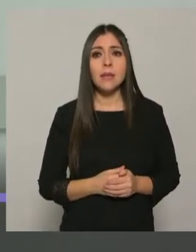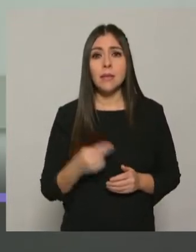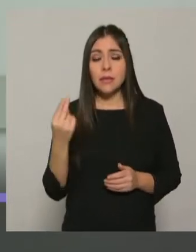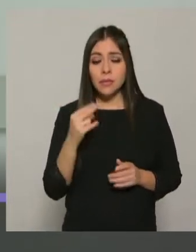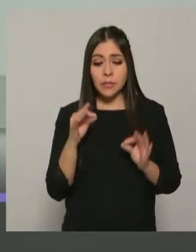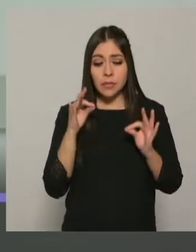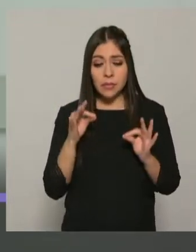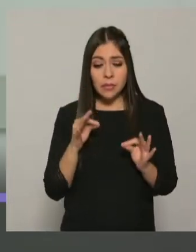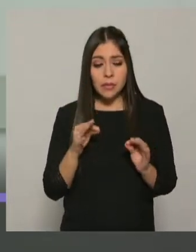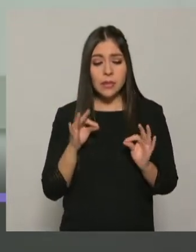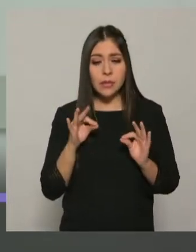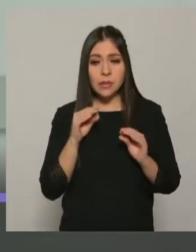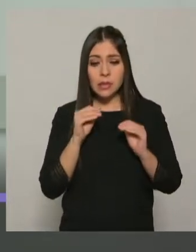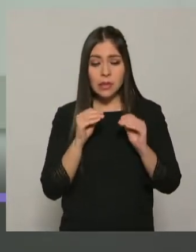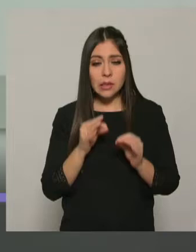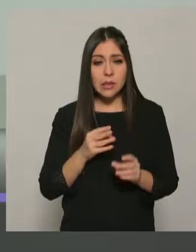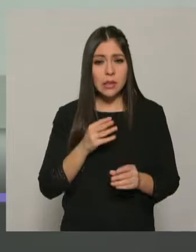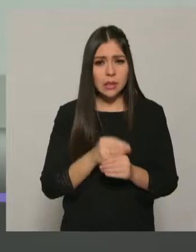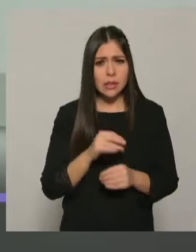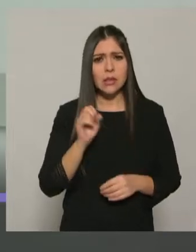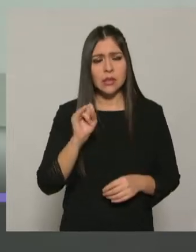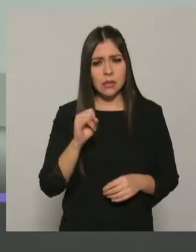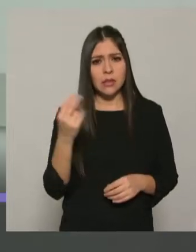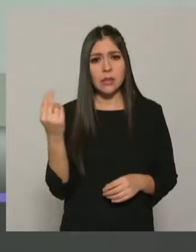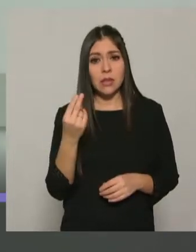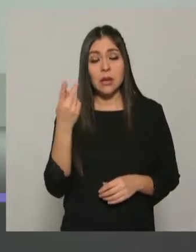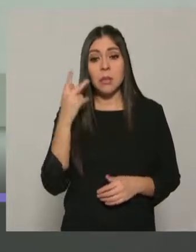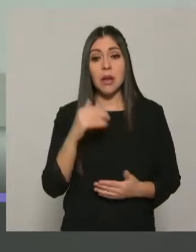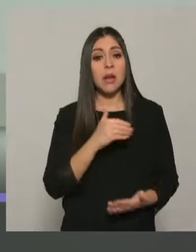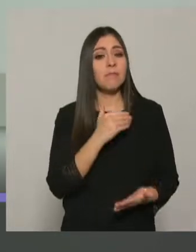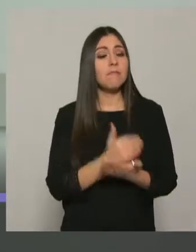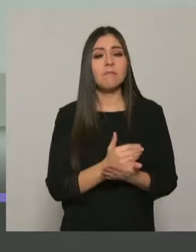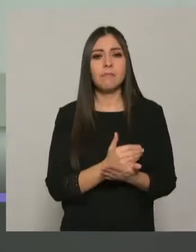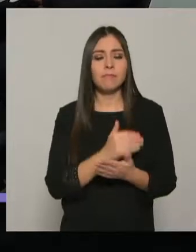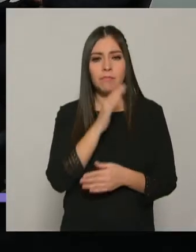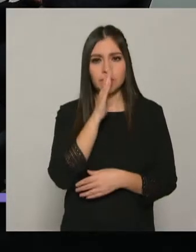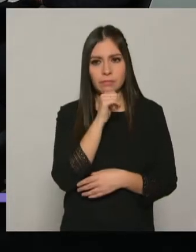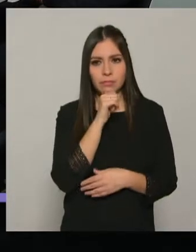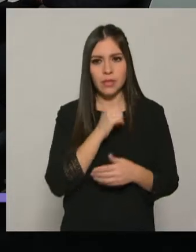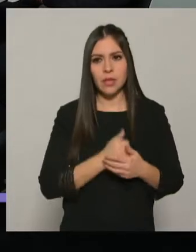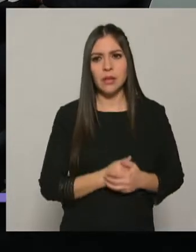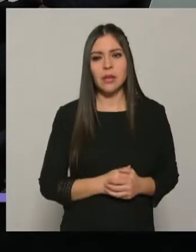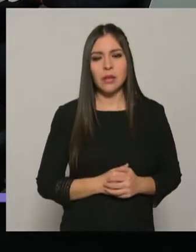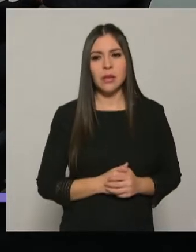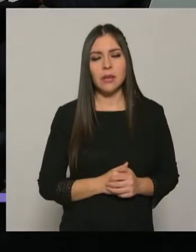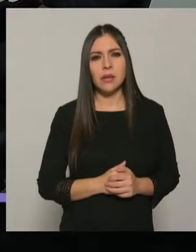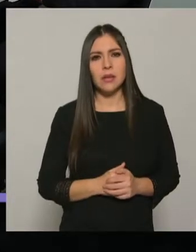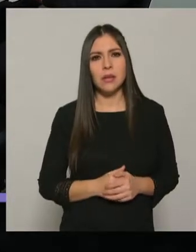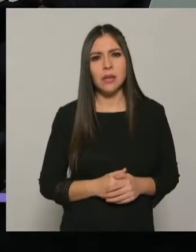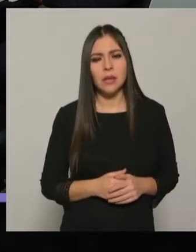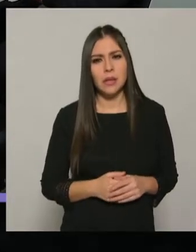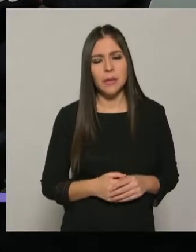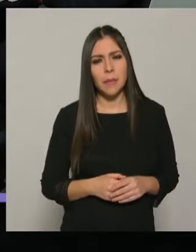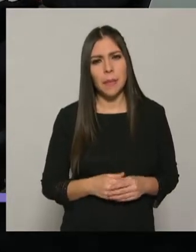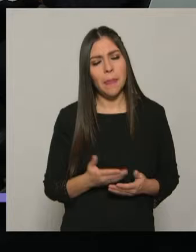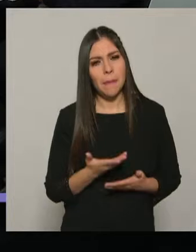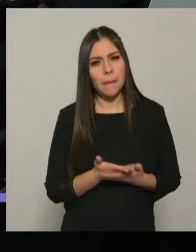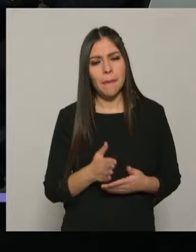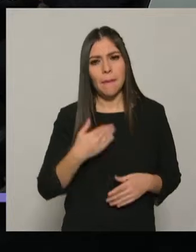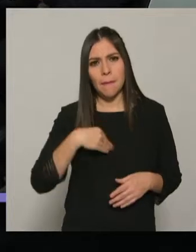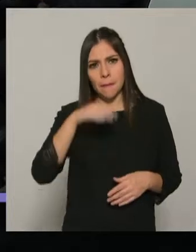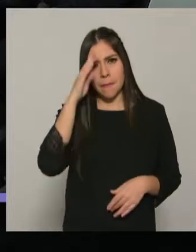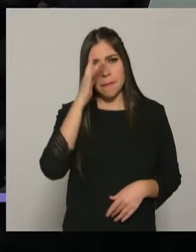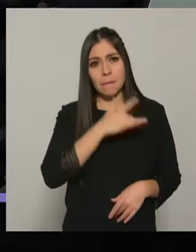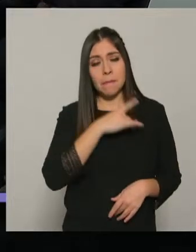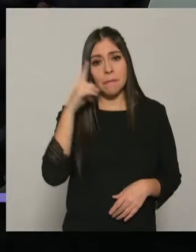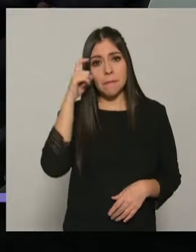ser que necesite perfeccionarse, pero no puede detenerse. Además, yo creo que es complicado, tanto para los padres, el reconocimiento de su hijo o